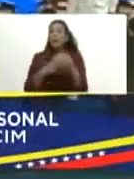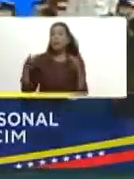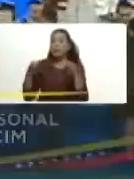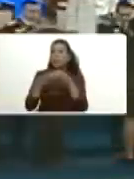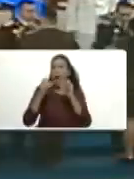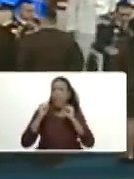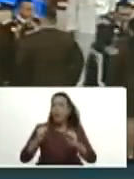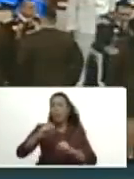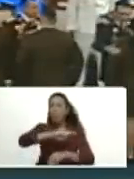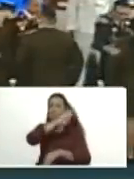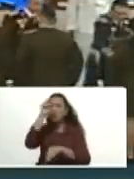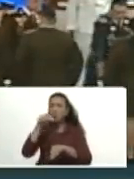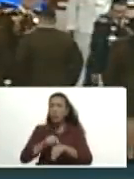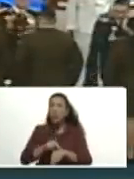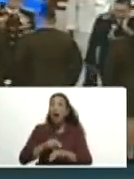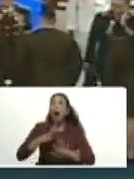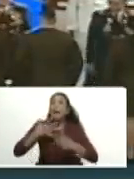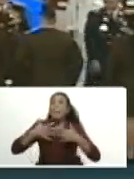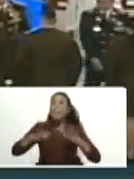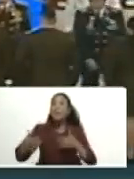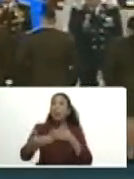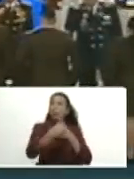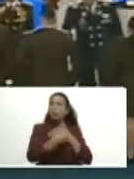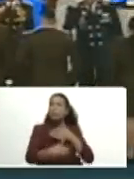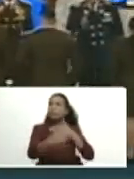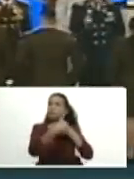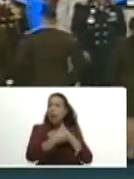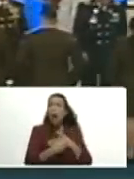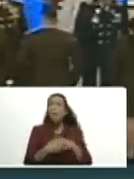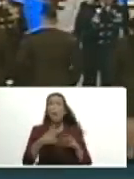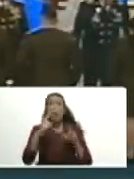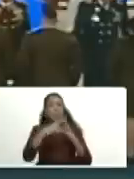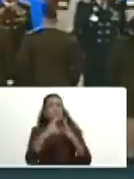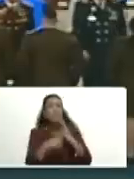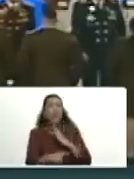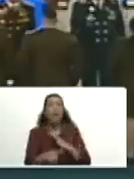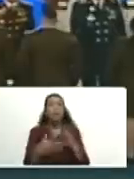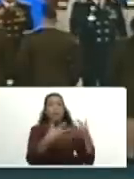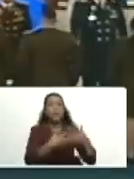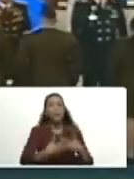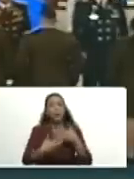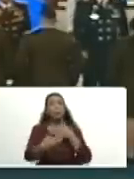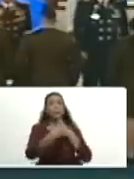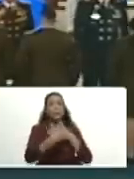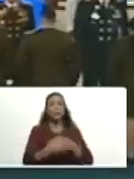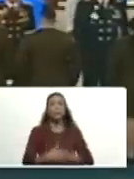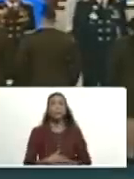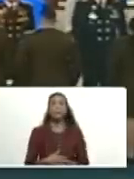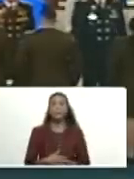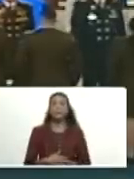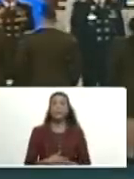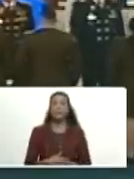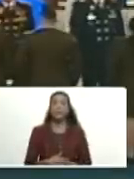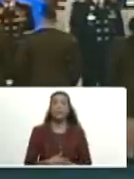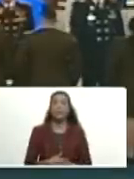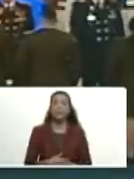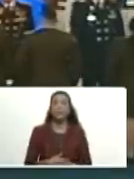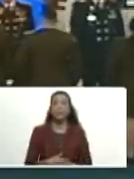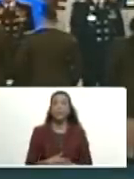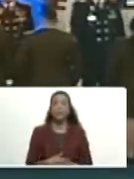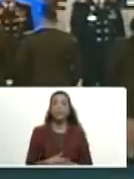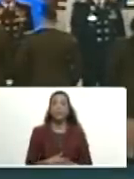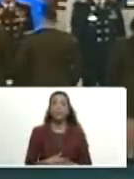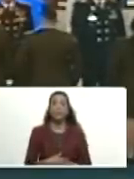pie a pesar de las agresiones contra el país por factores imperialistas. Mi comandante jefe, permiso para